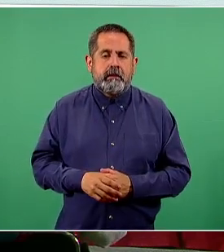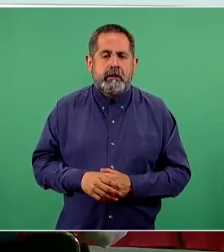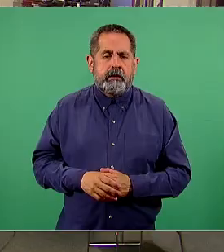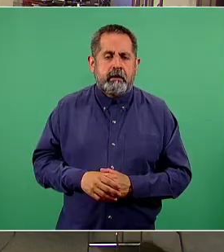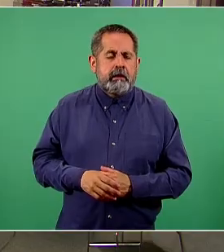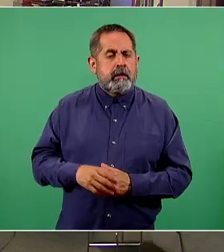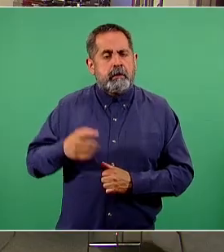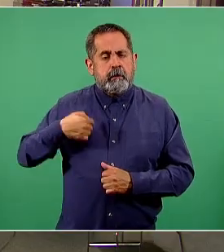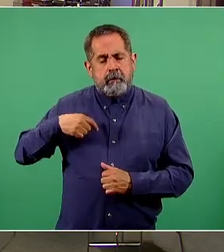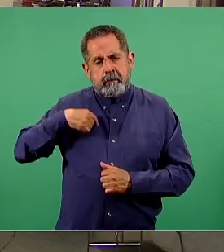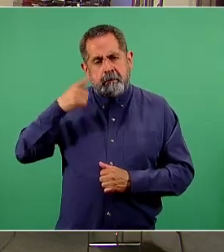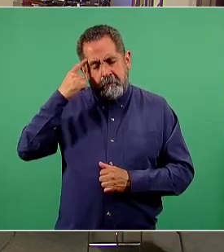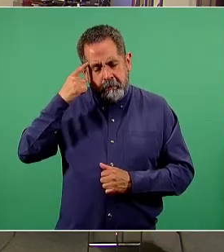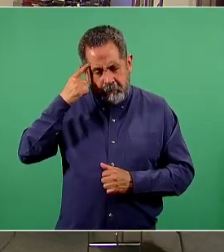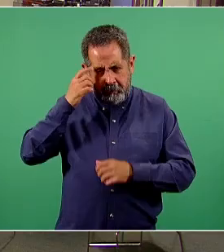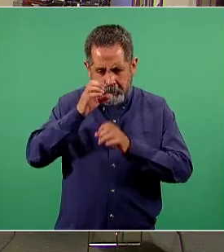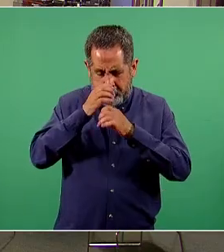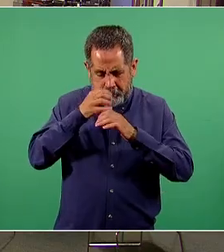Buscamos dos